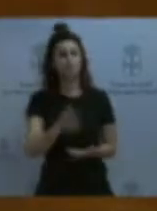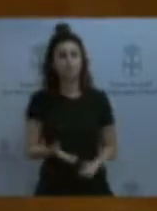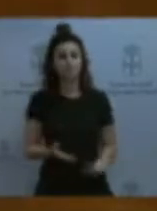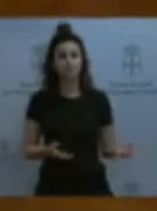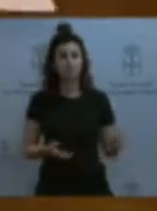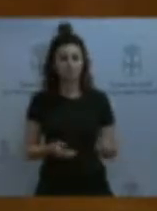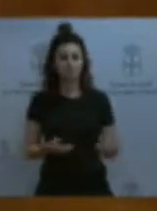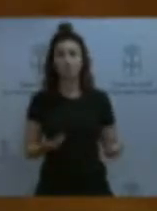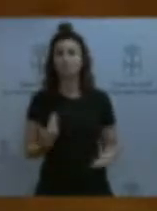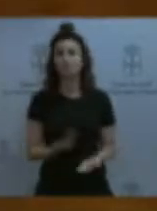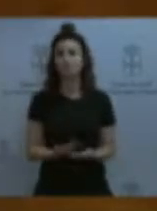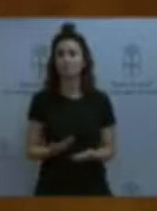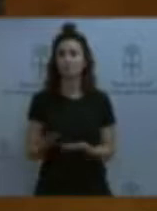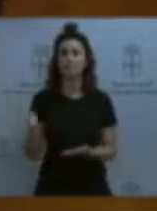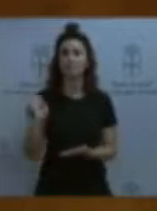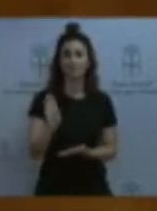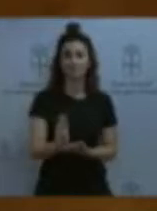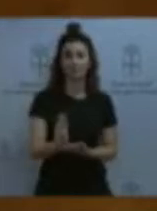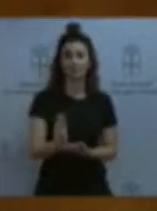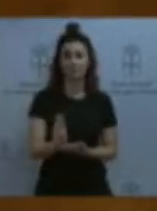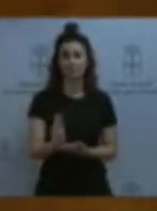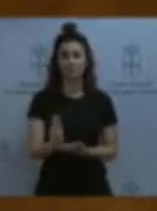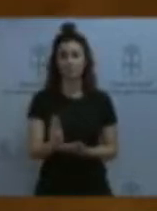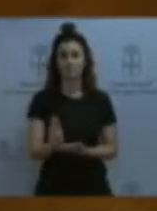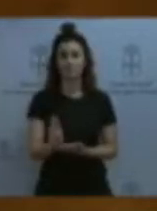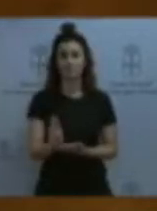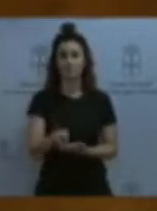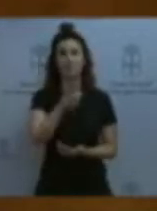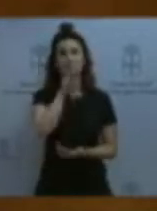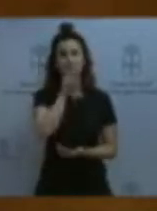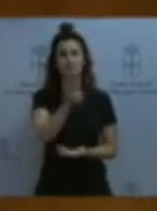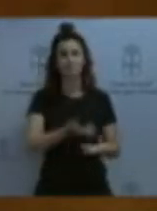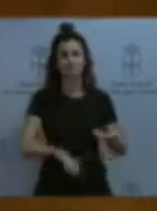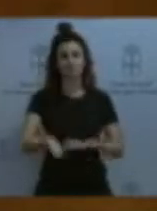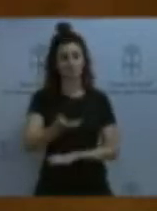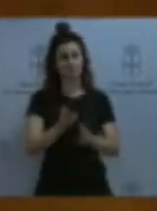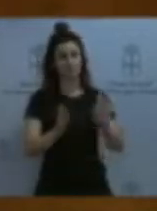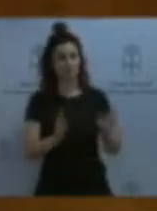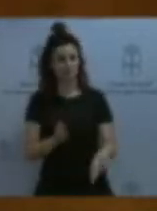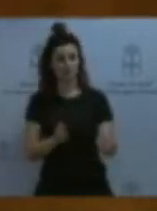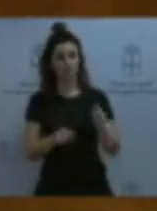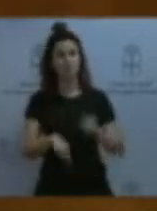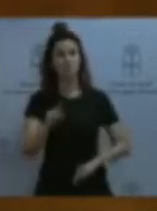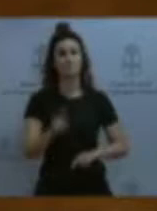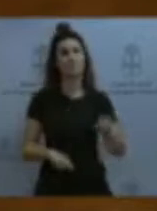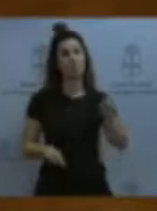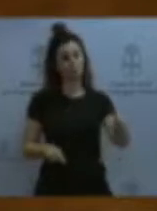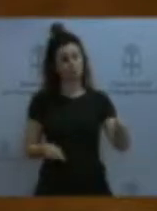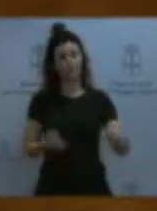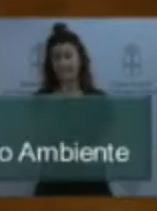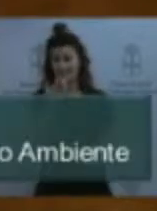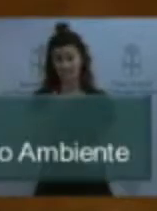de palabras que usted le dará el valor demostrativo que quiera, porque si realmente lo que quisiera era que le mostrara